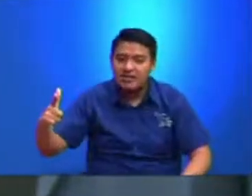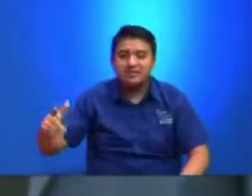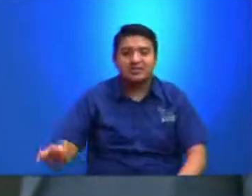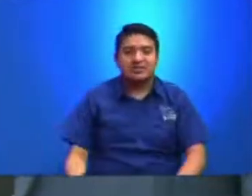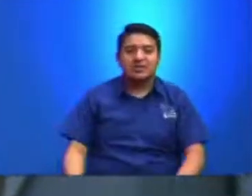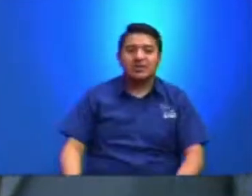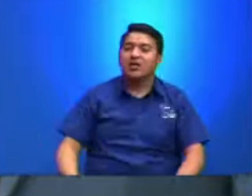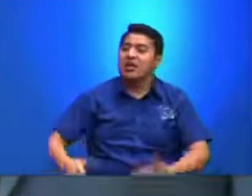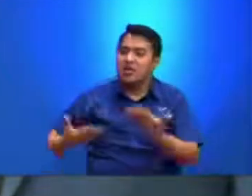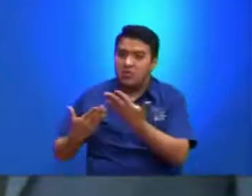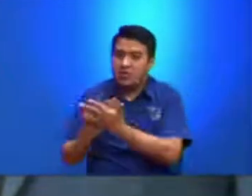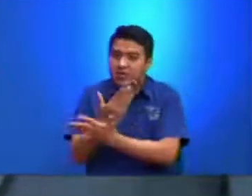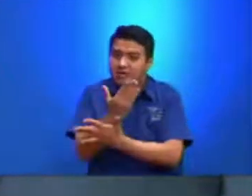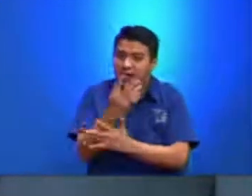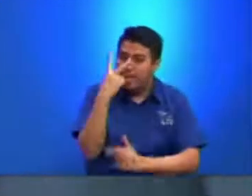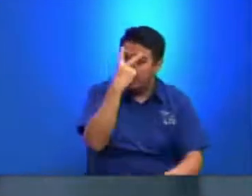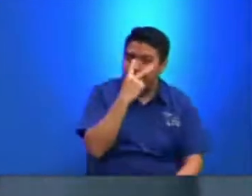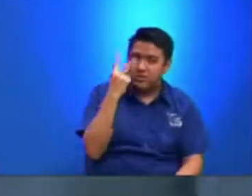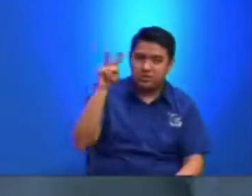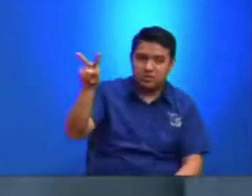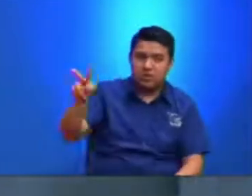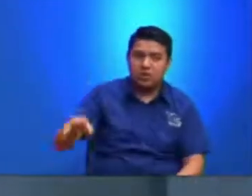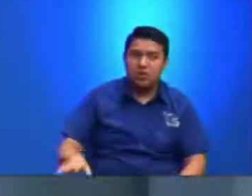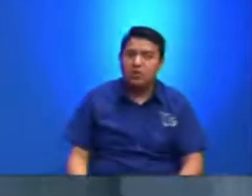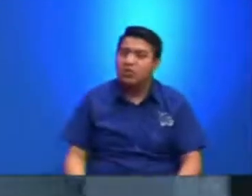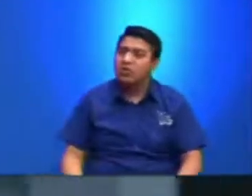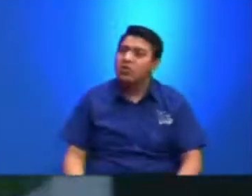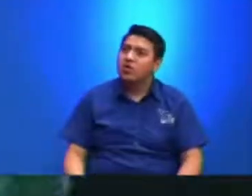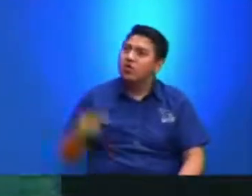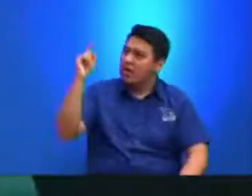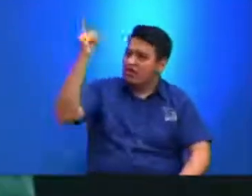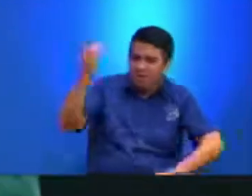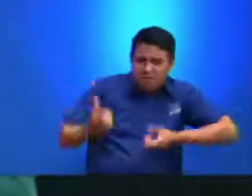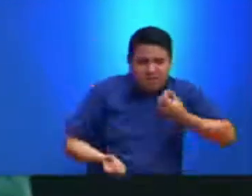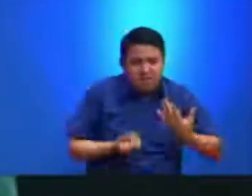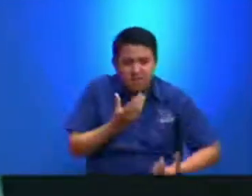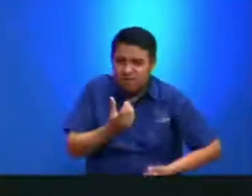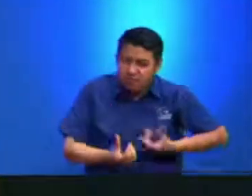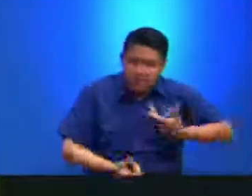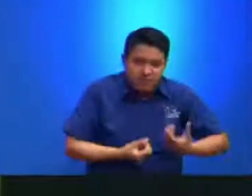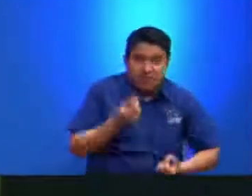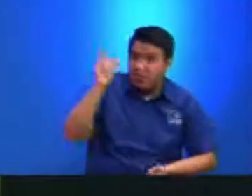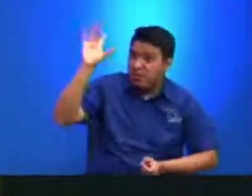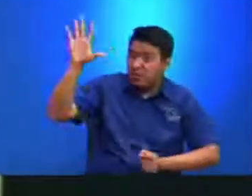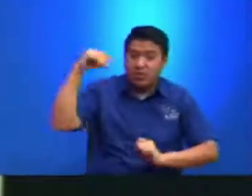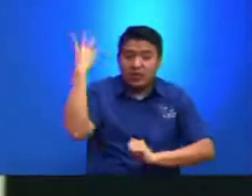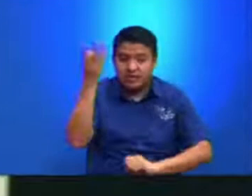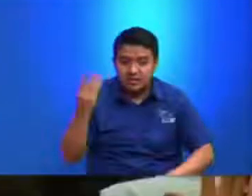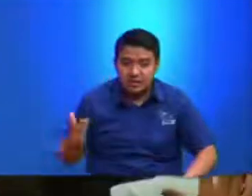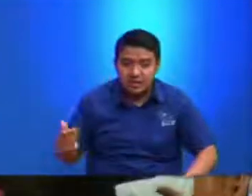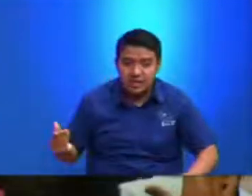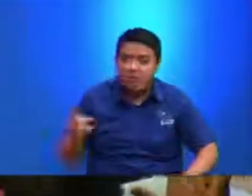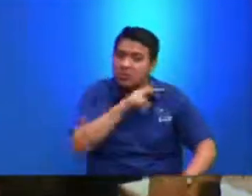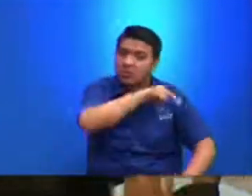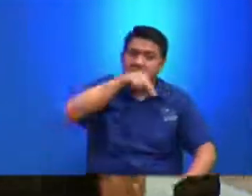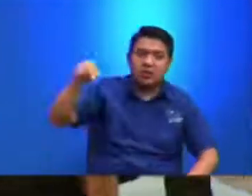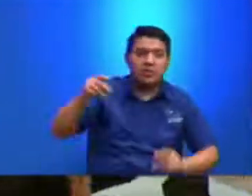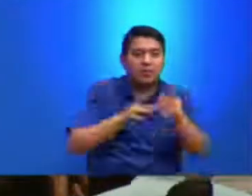Que los bendices con el fuego de tu Espíritu. En el nombre de